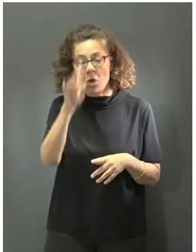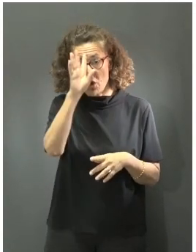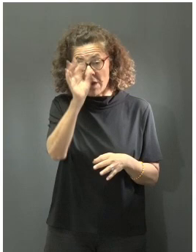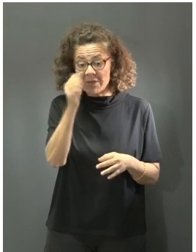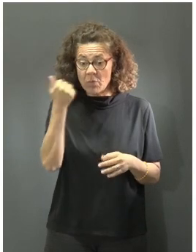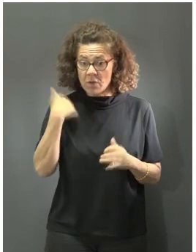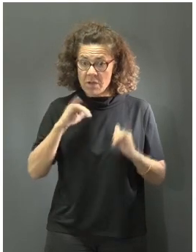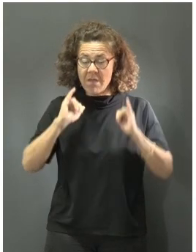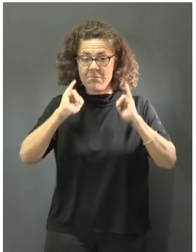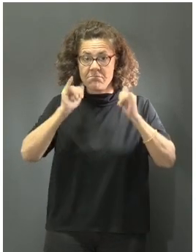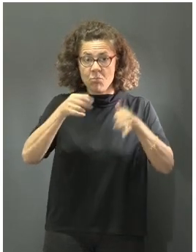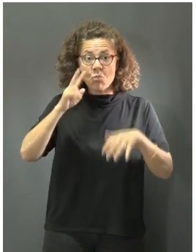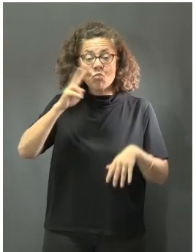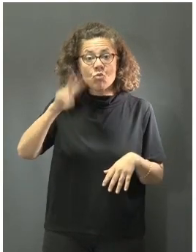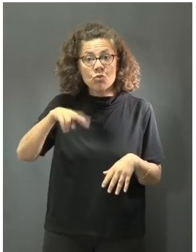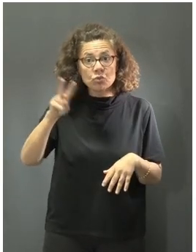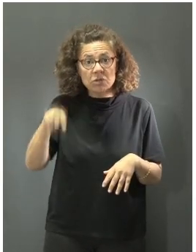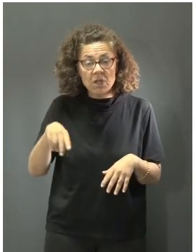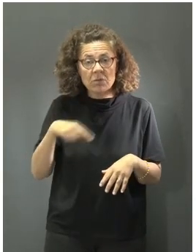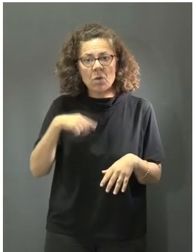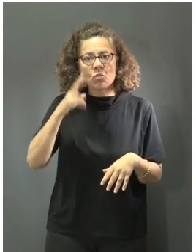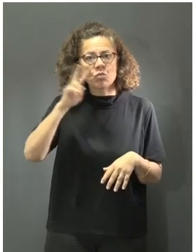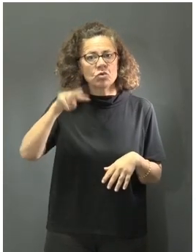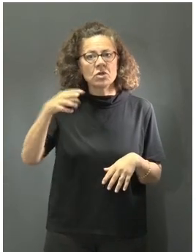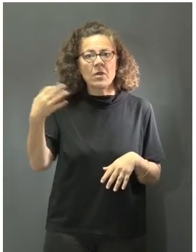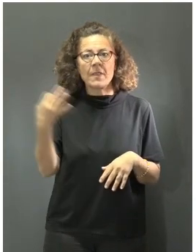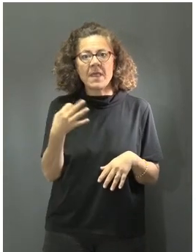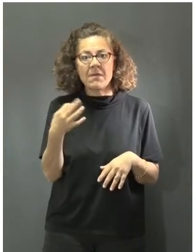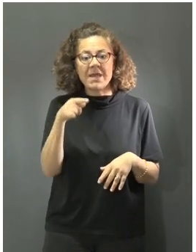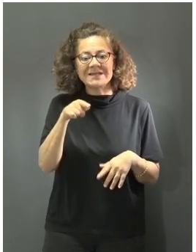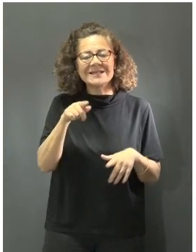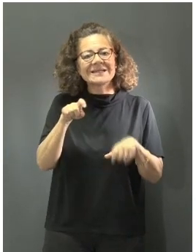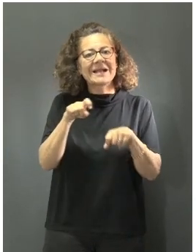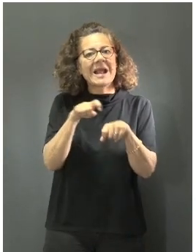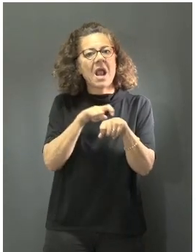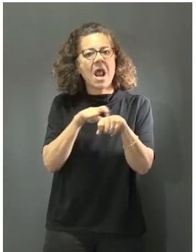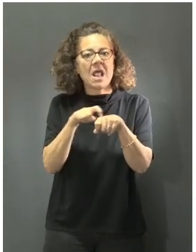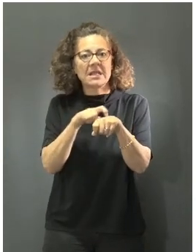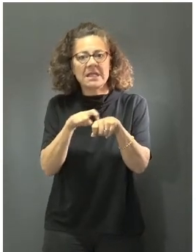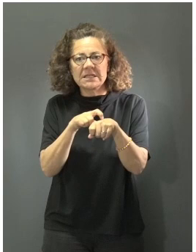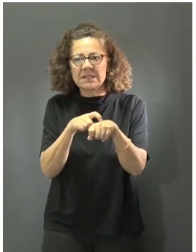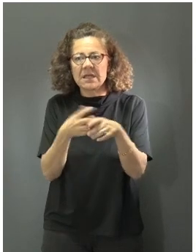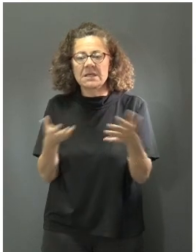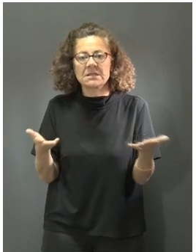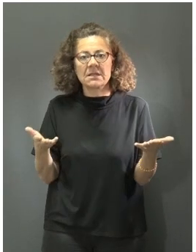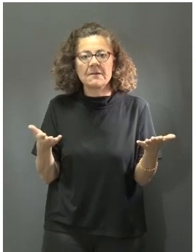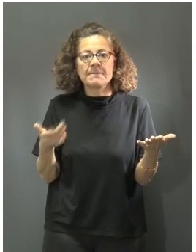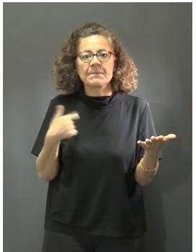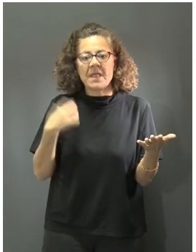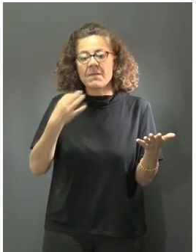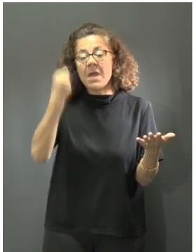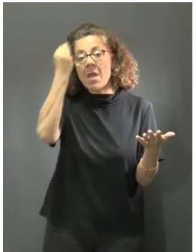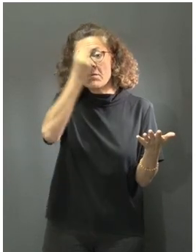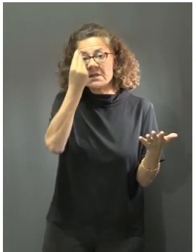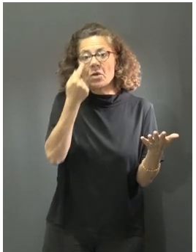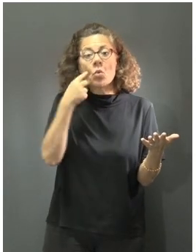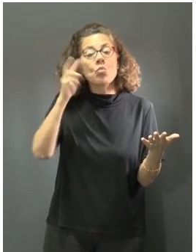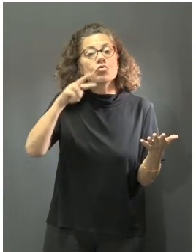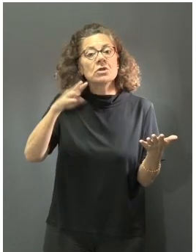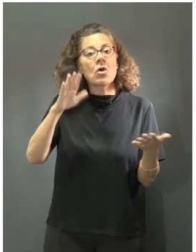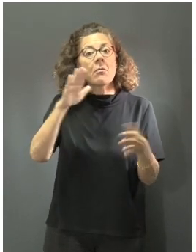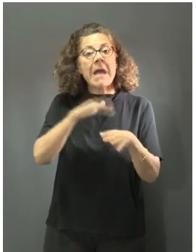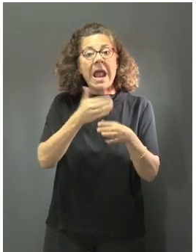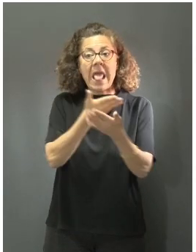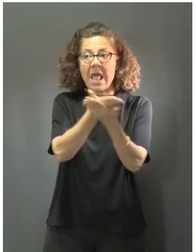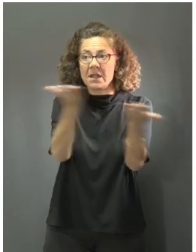vez que estás allí, pues el museo tiene que tener pues esas características, ¿no? Tiene que pensar que tiene que ser un museo para todas